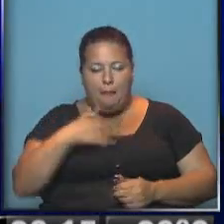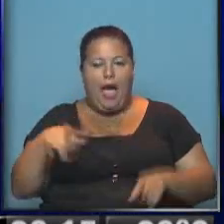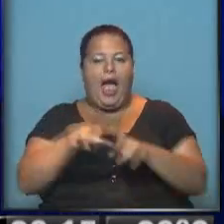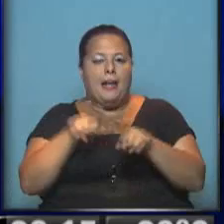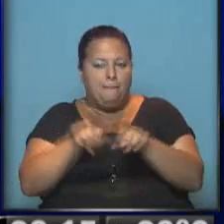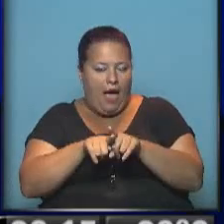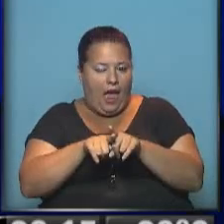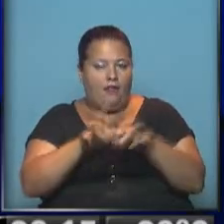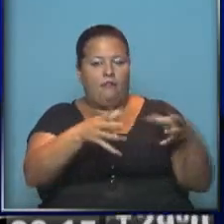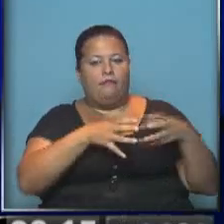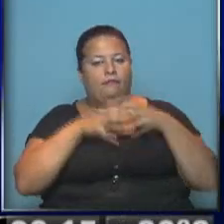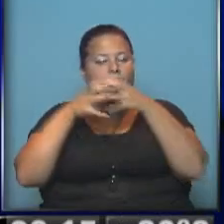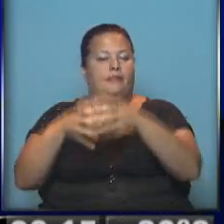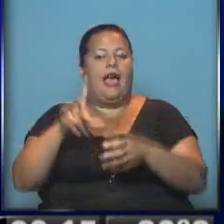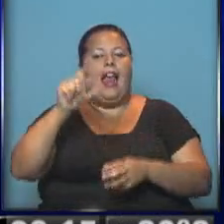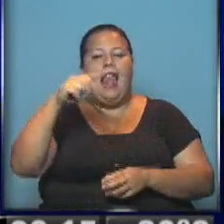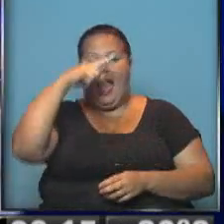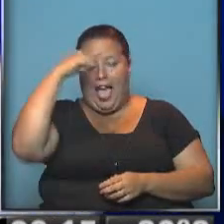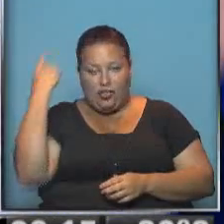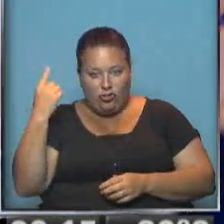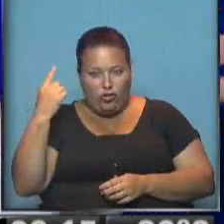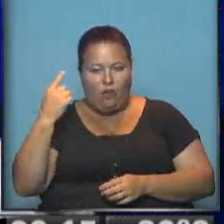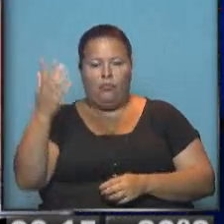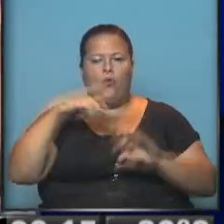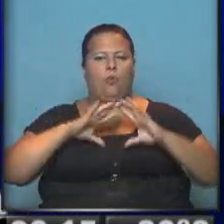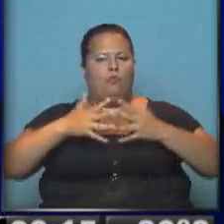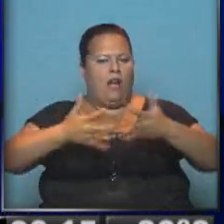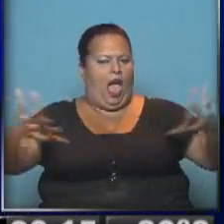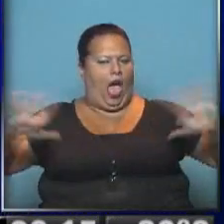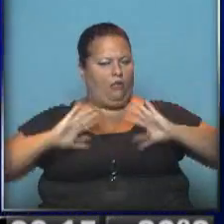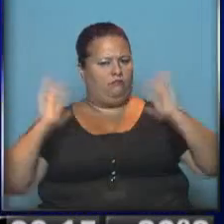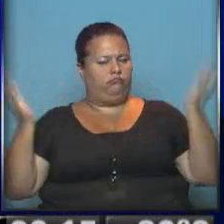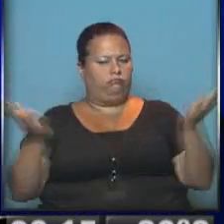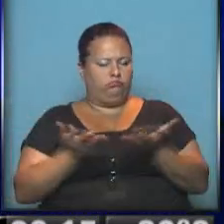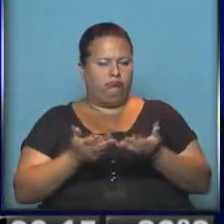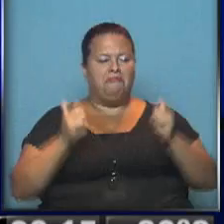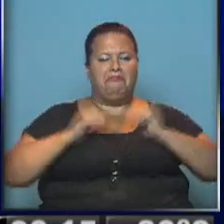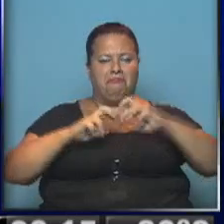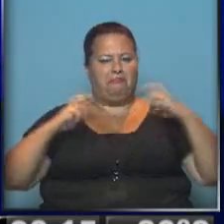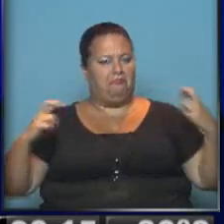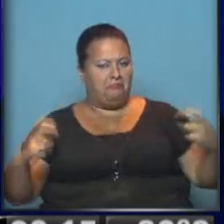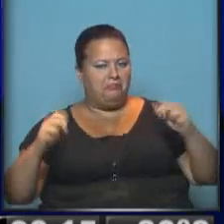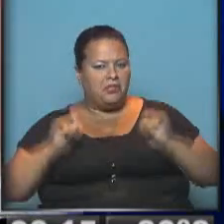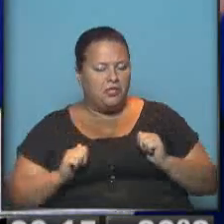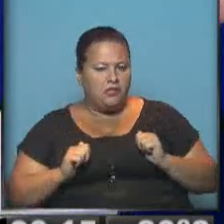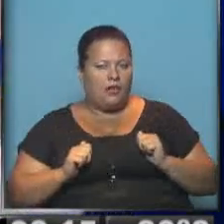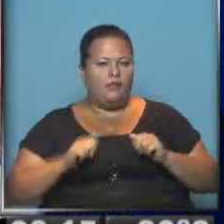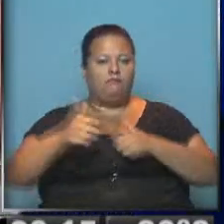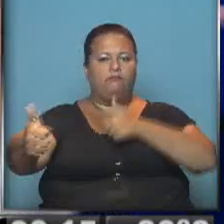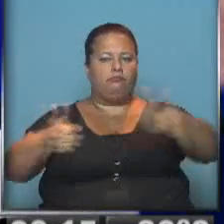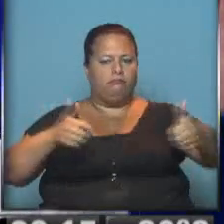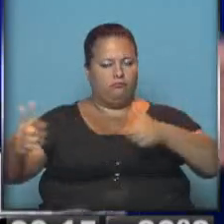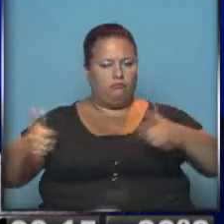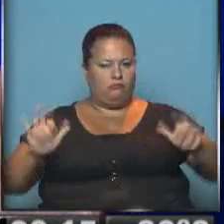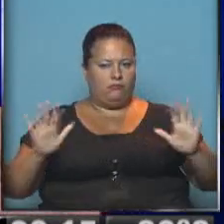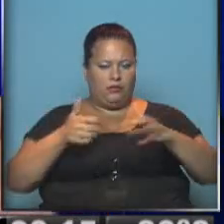hermano a La Nación, nos llevan a un lugar muy grande donde nos sentamos separados. Nos